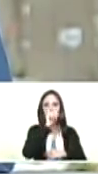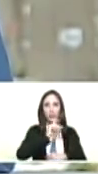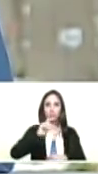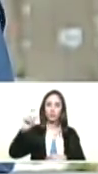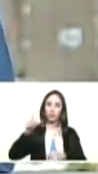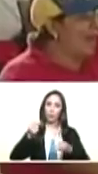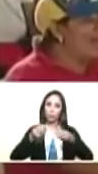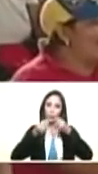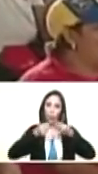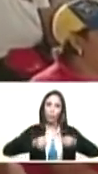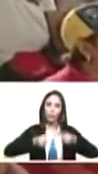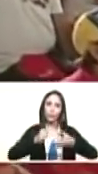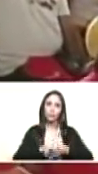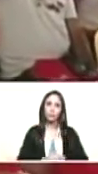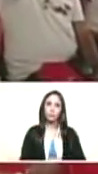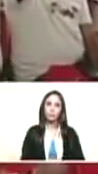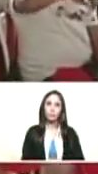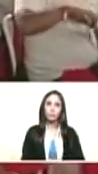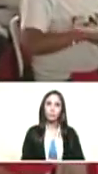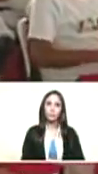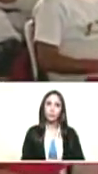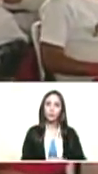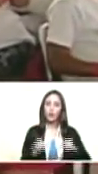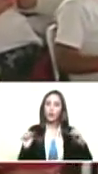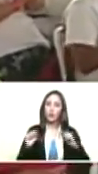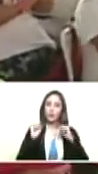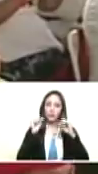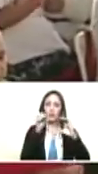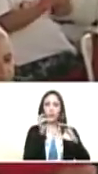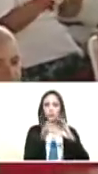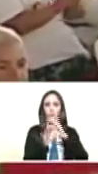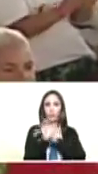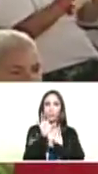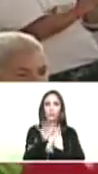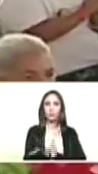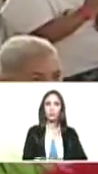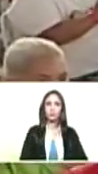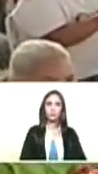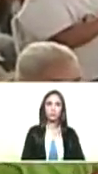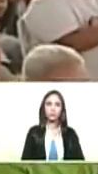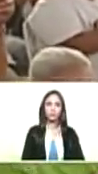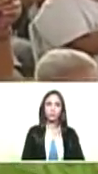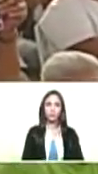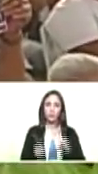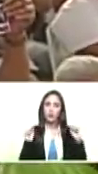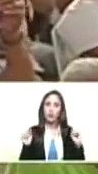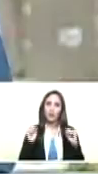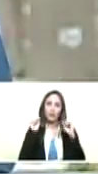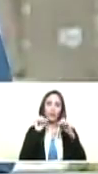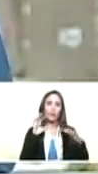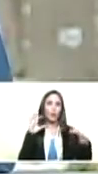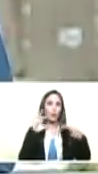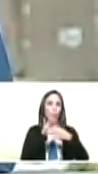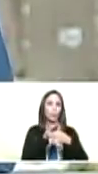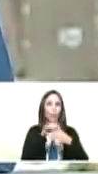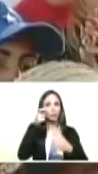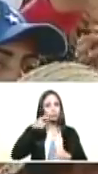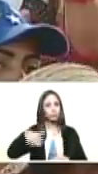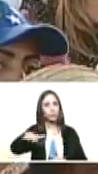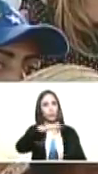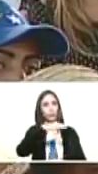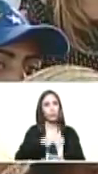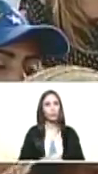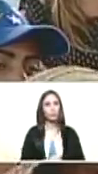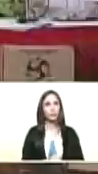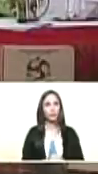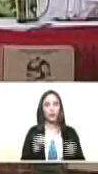CLAP! ¡Que viva el sistema de carnet de la patria! ¡Que viva la unión del pueblo de Venezuela! ¡Que